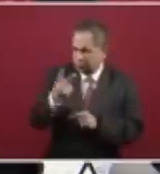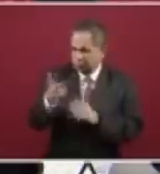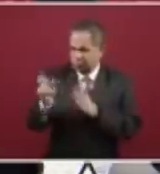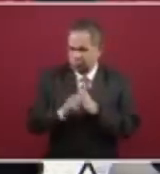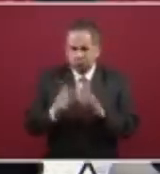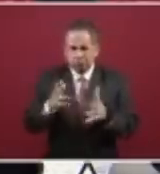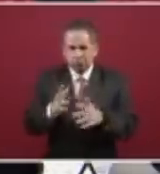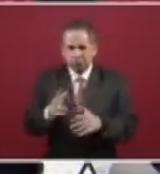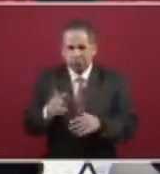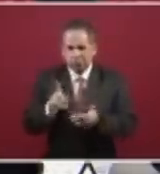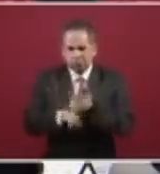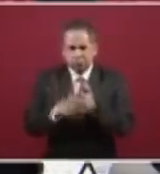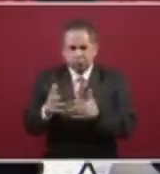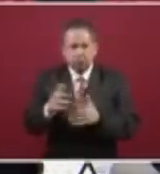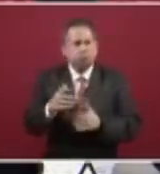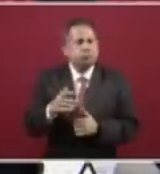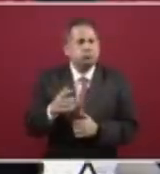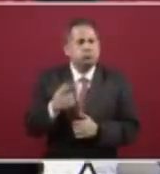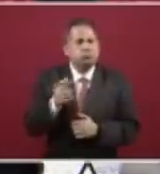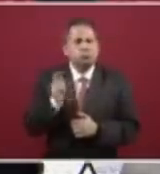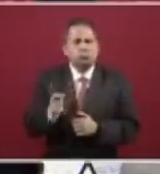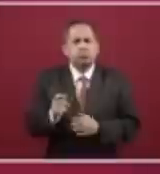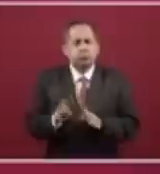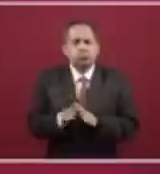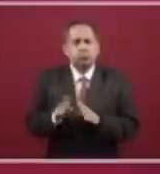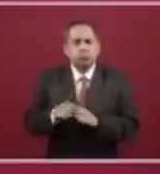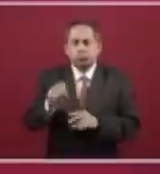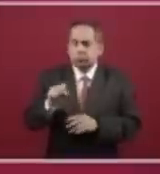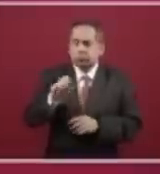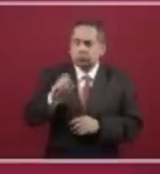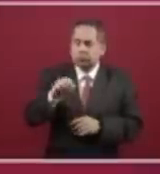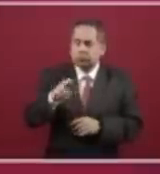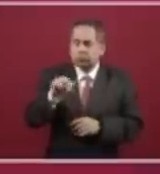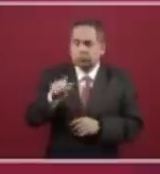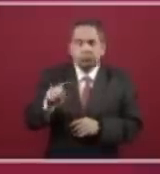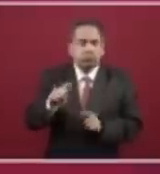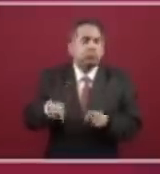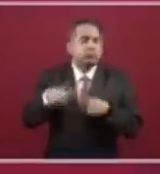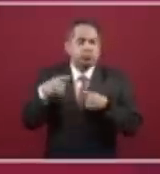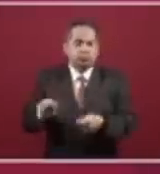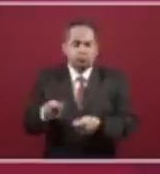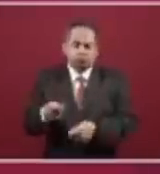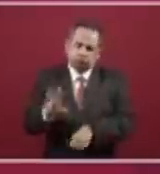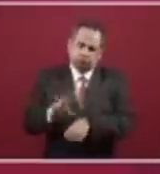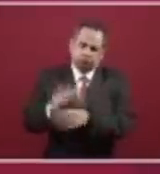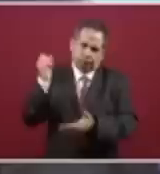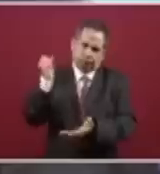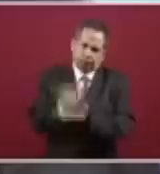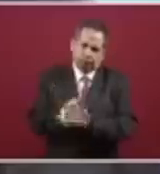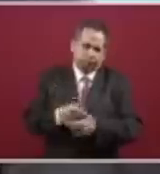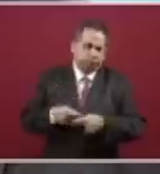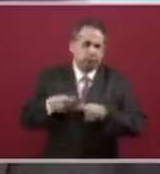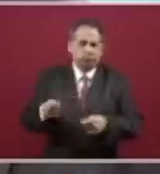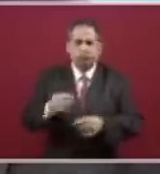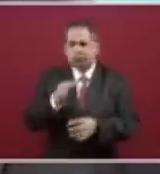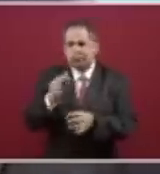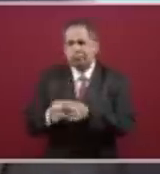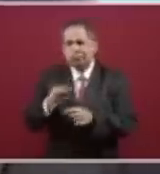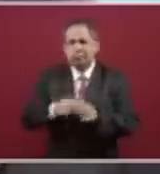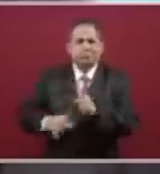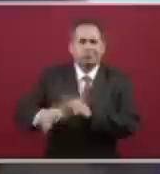generales en donde la semarnat dará ya la autorización de la maldición del impacto ambiental